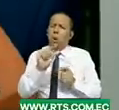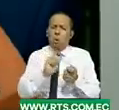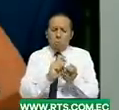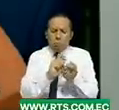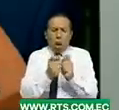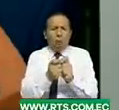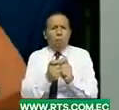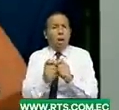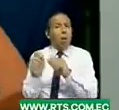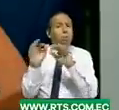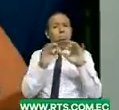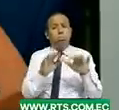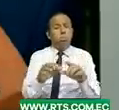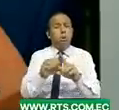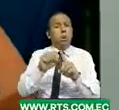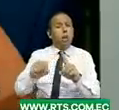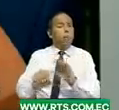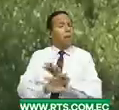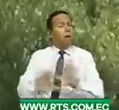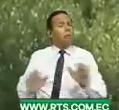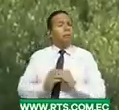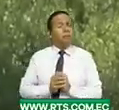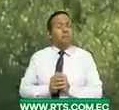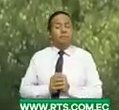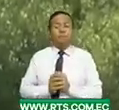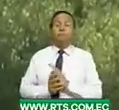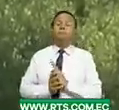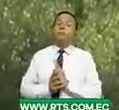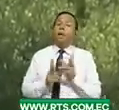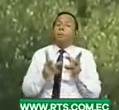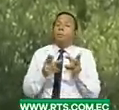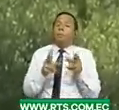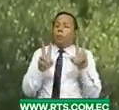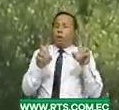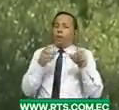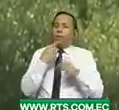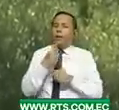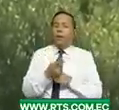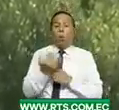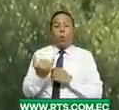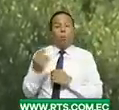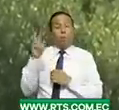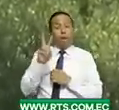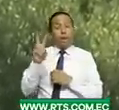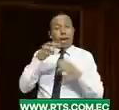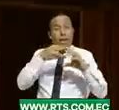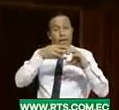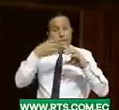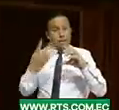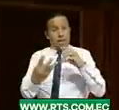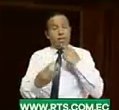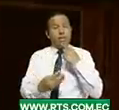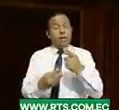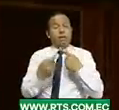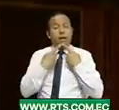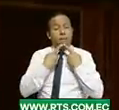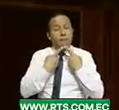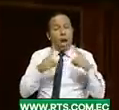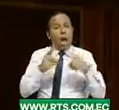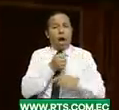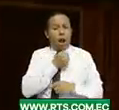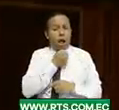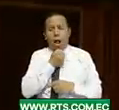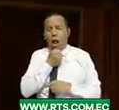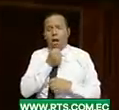más. En la misma línea, este viernes el Consejo Nacional Electoral se pronunció en rueda de prensa, esto tras analizar